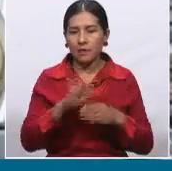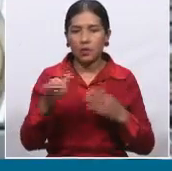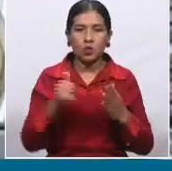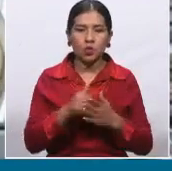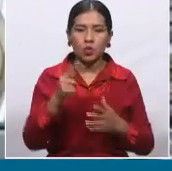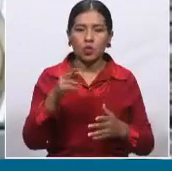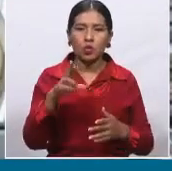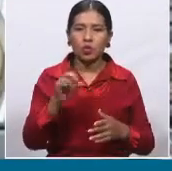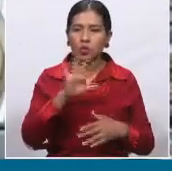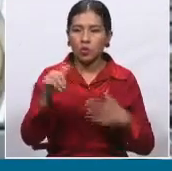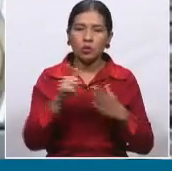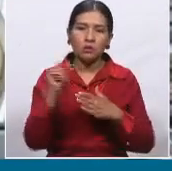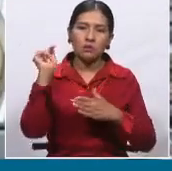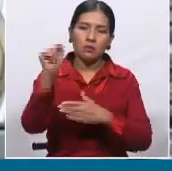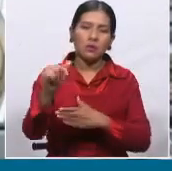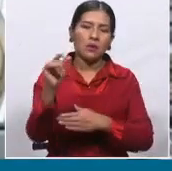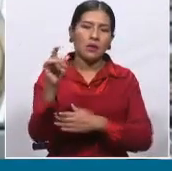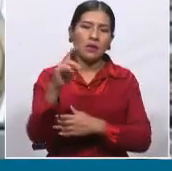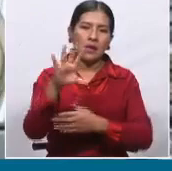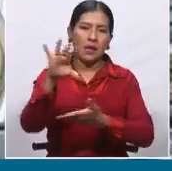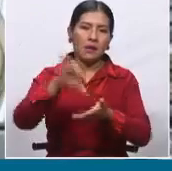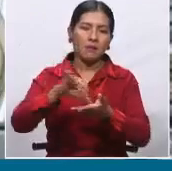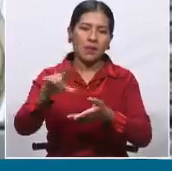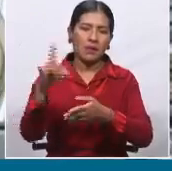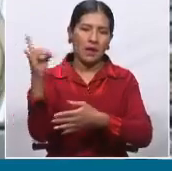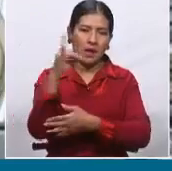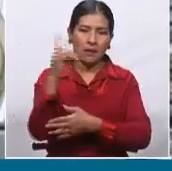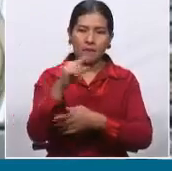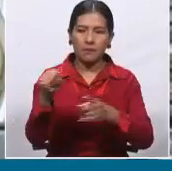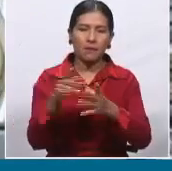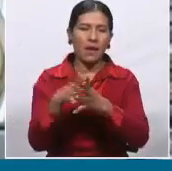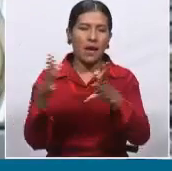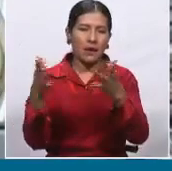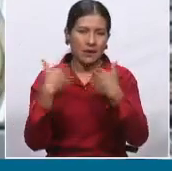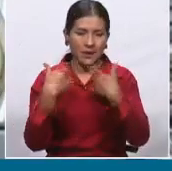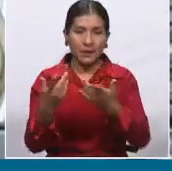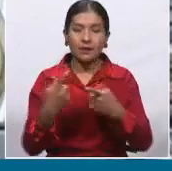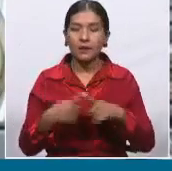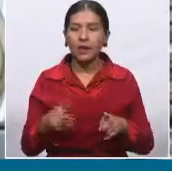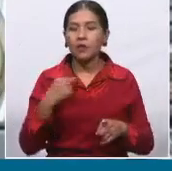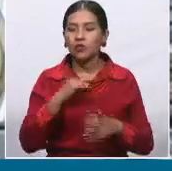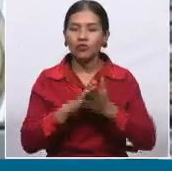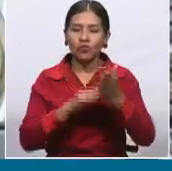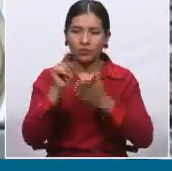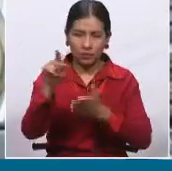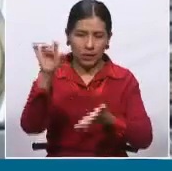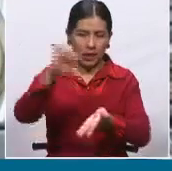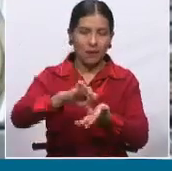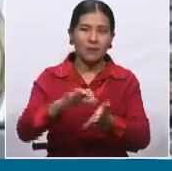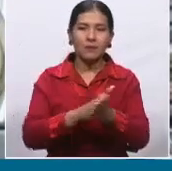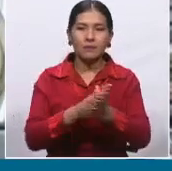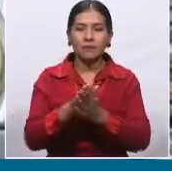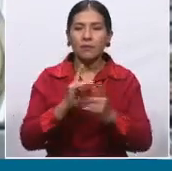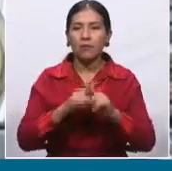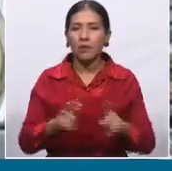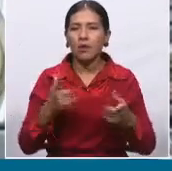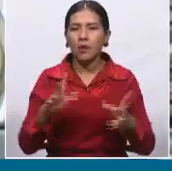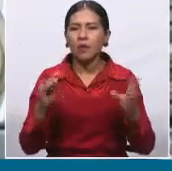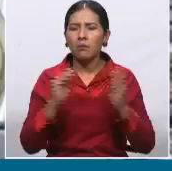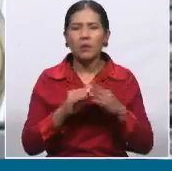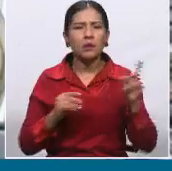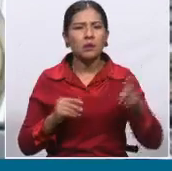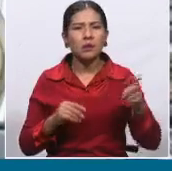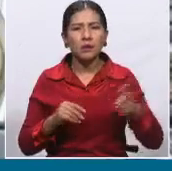es la capital de los camélidos, allá se tiene una cantidad importante, pero habíamos intentado inclusive decir de que lo que se necesita